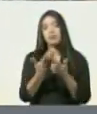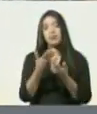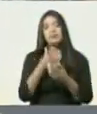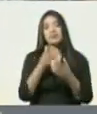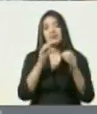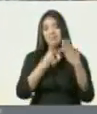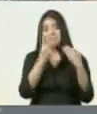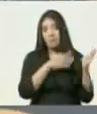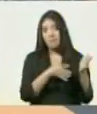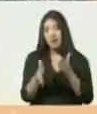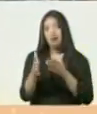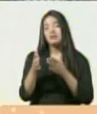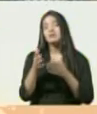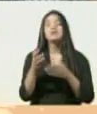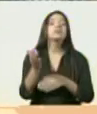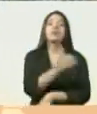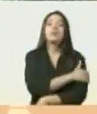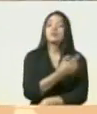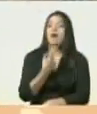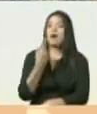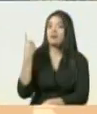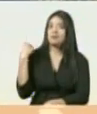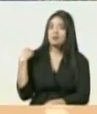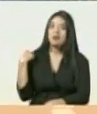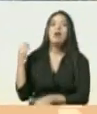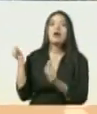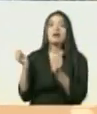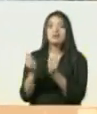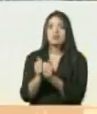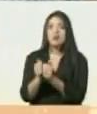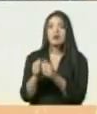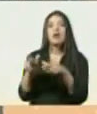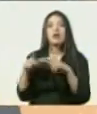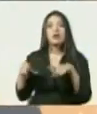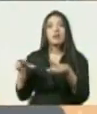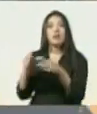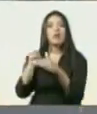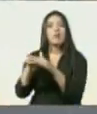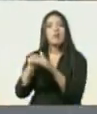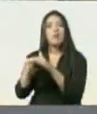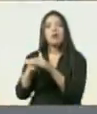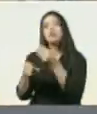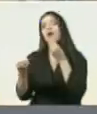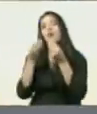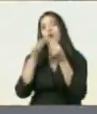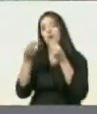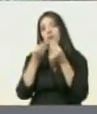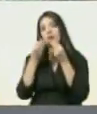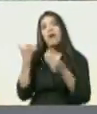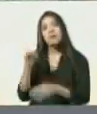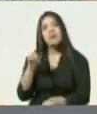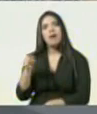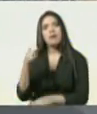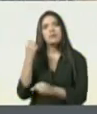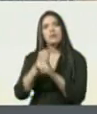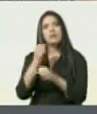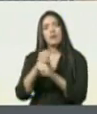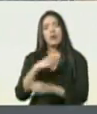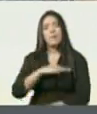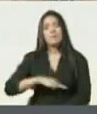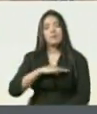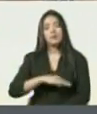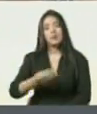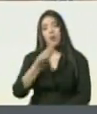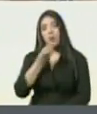terrorista que efectuaron en el día de ayer en Anzoátegui y en el centro de acopio Florentino, bueno, allá están los trabajadores de la Misión de